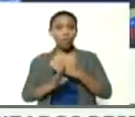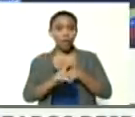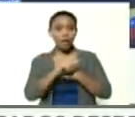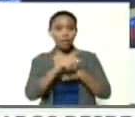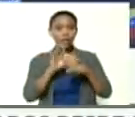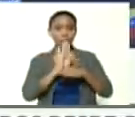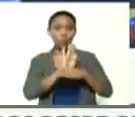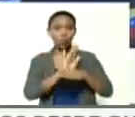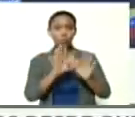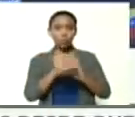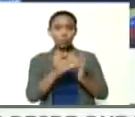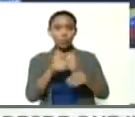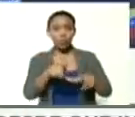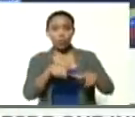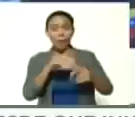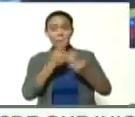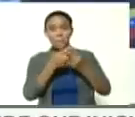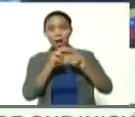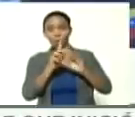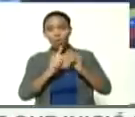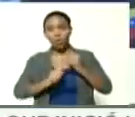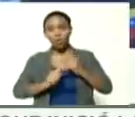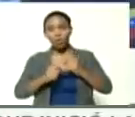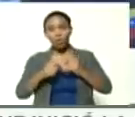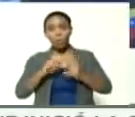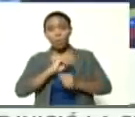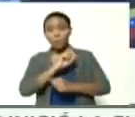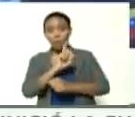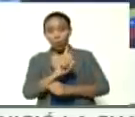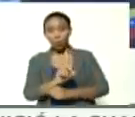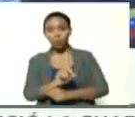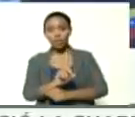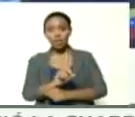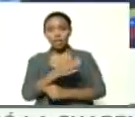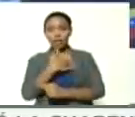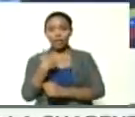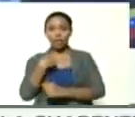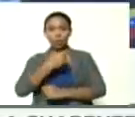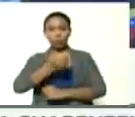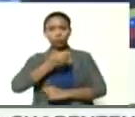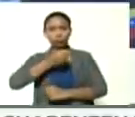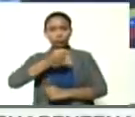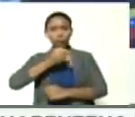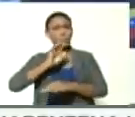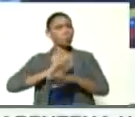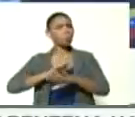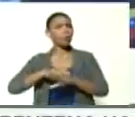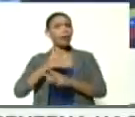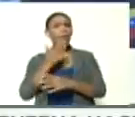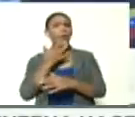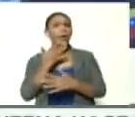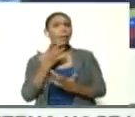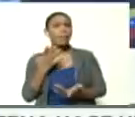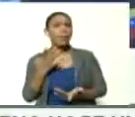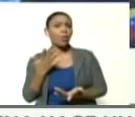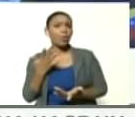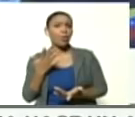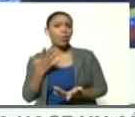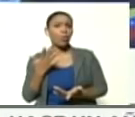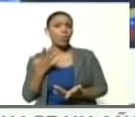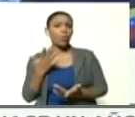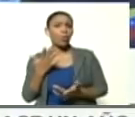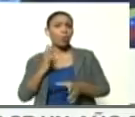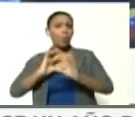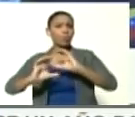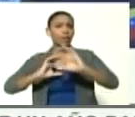paz. Por último, bueno, pregúntense, queridos periodistas, ¿por qué, por ejemplo, los medios